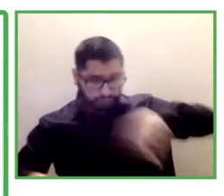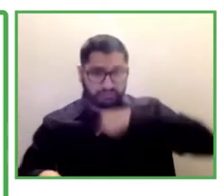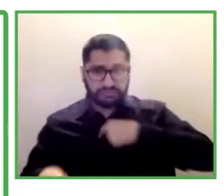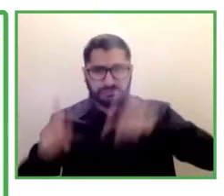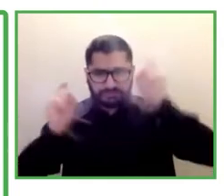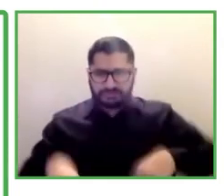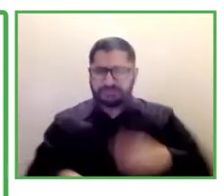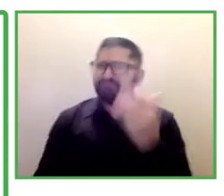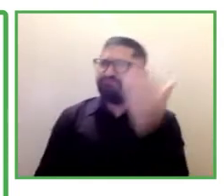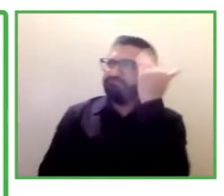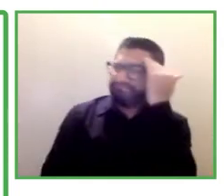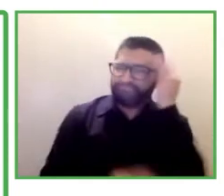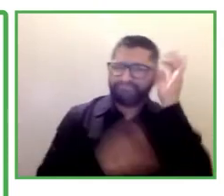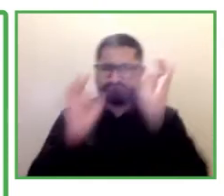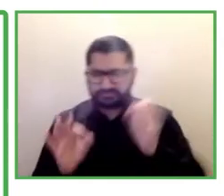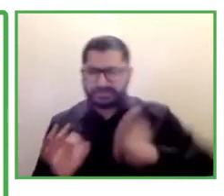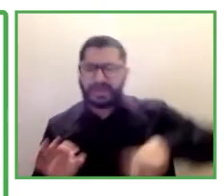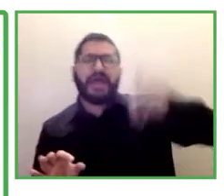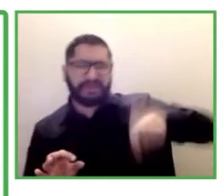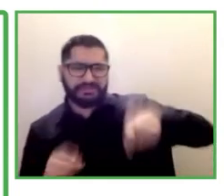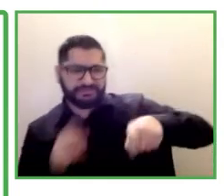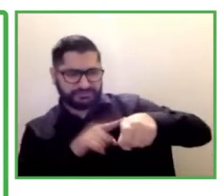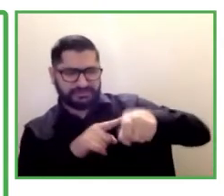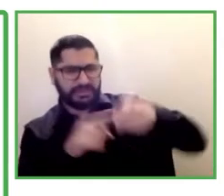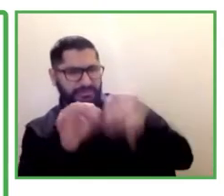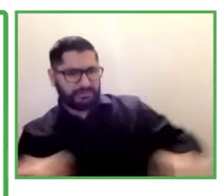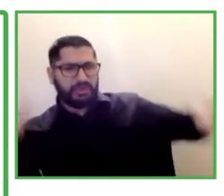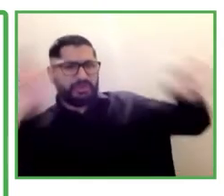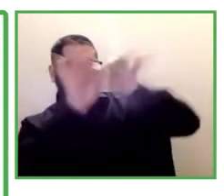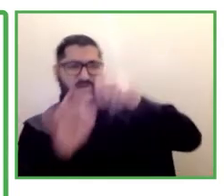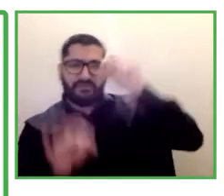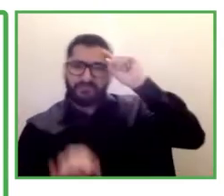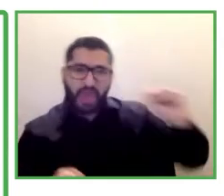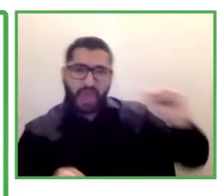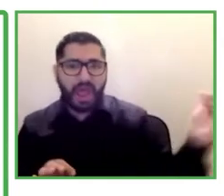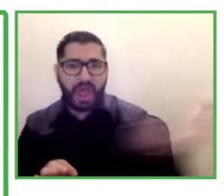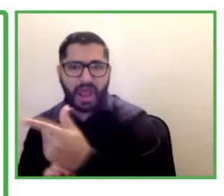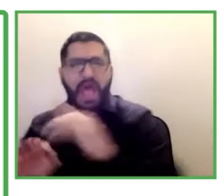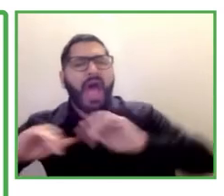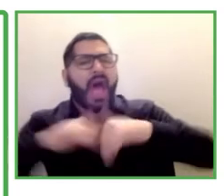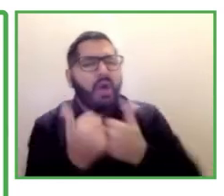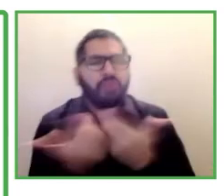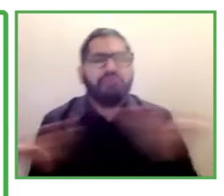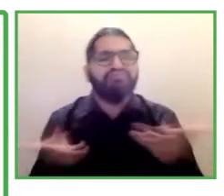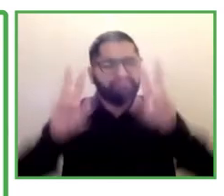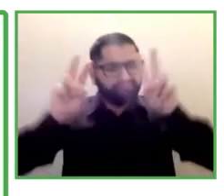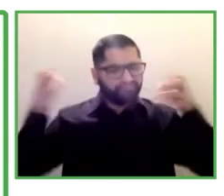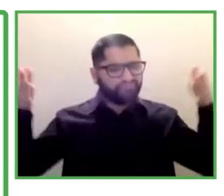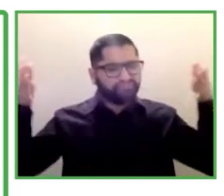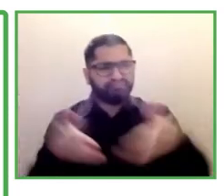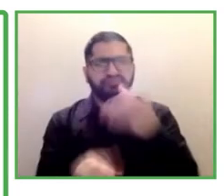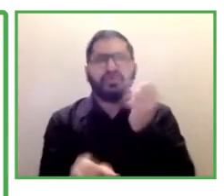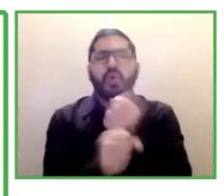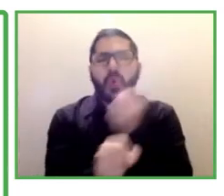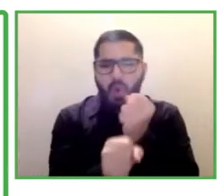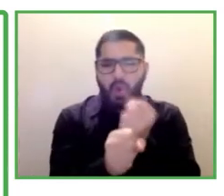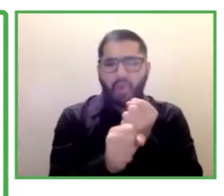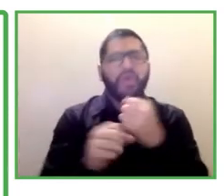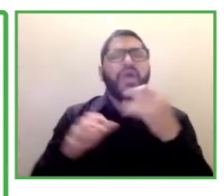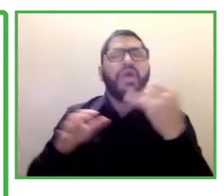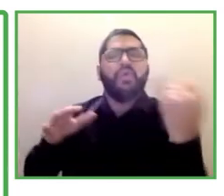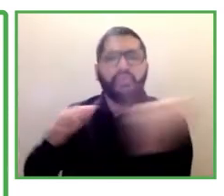las semillas de un empleo inclusivo, ¿cómo podemos asegurarnos de que funcione realmente y de que llegue a